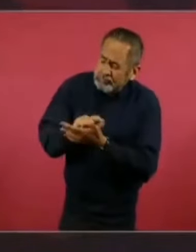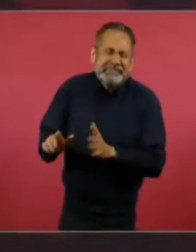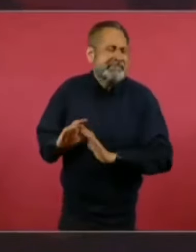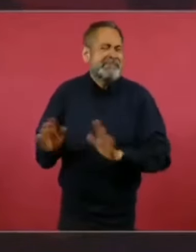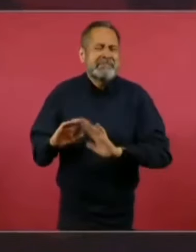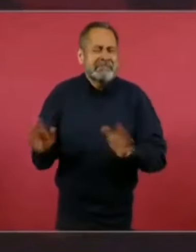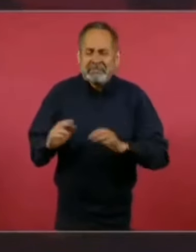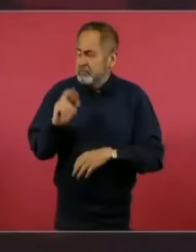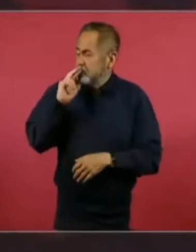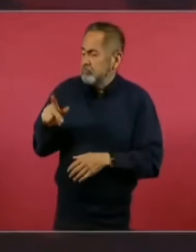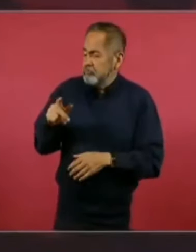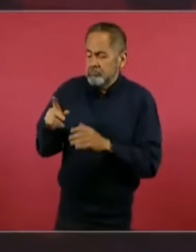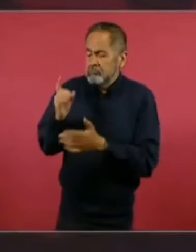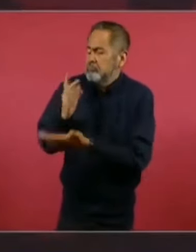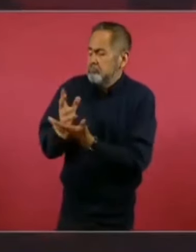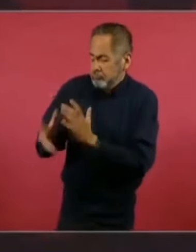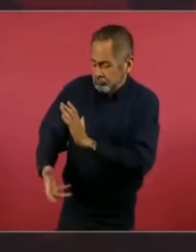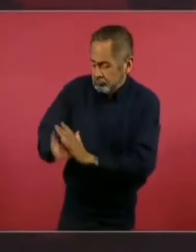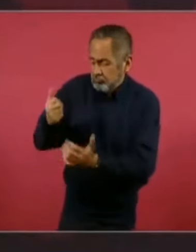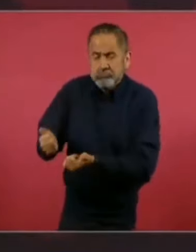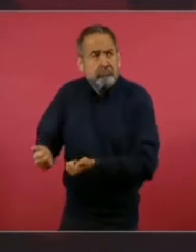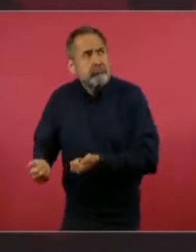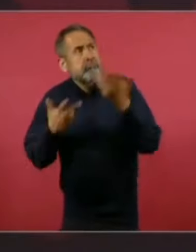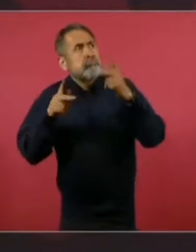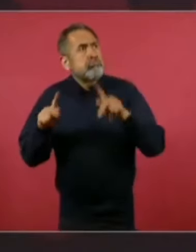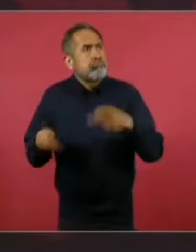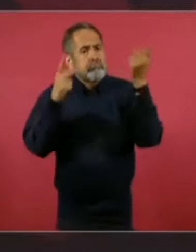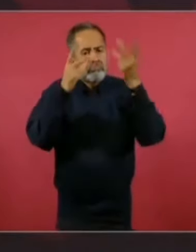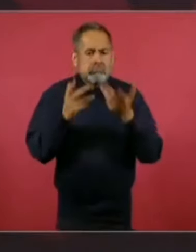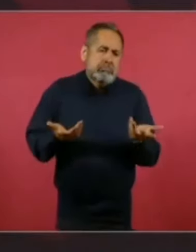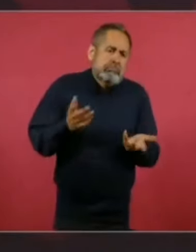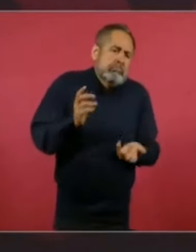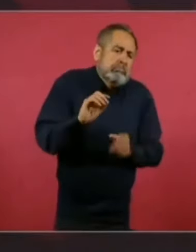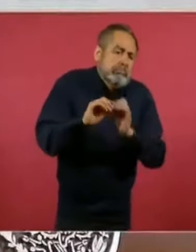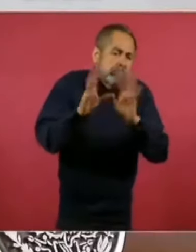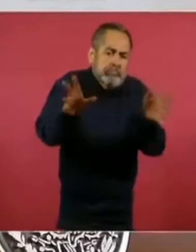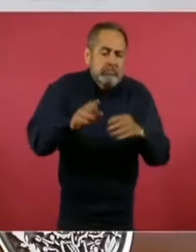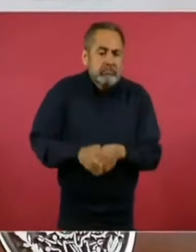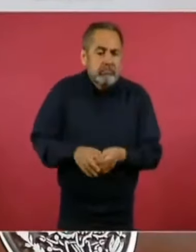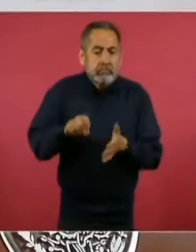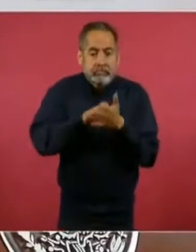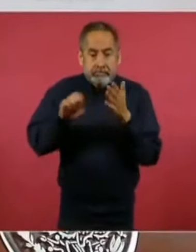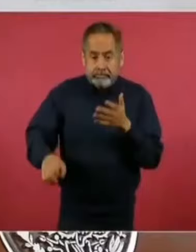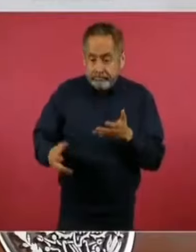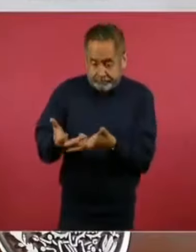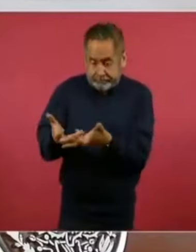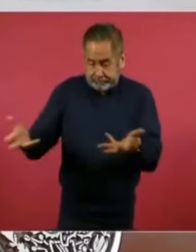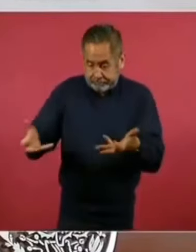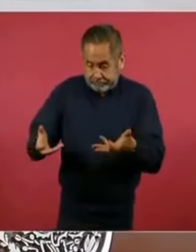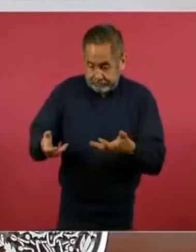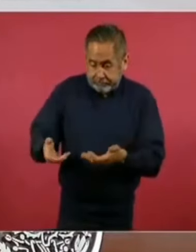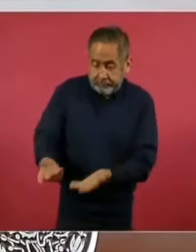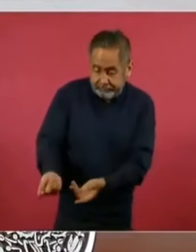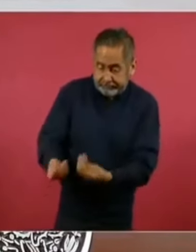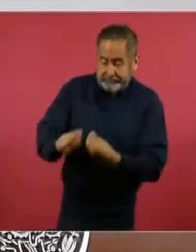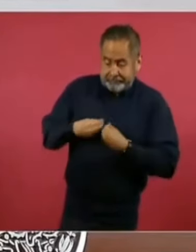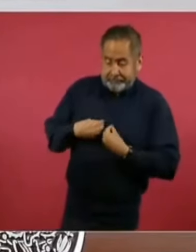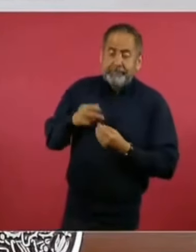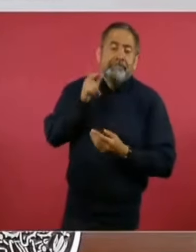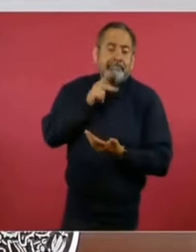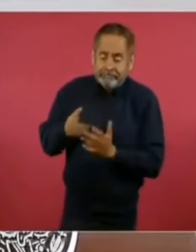el petróleo y venderlo, claro, porque no se le paga renta a la naturaleza. Sin